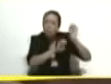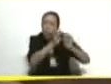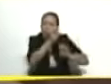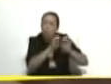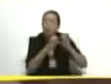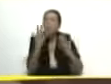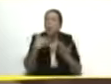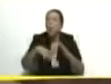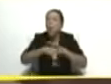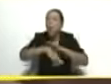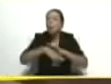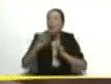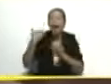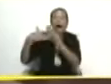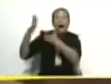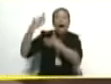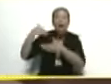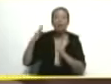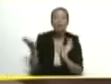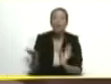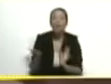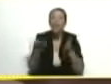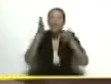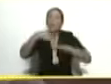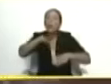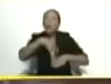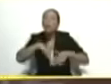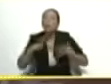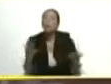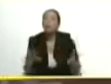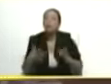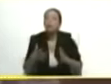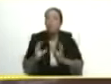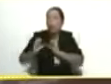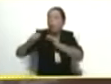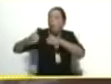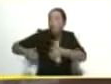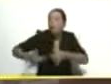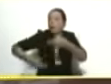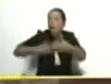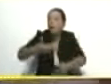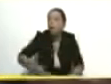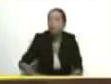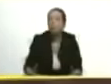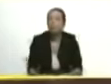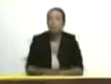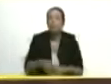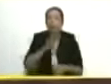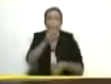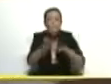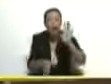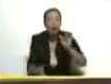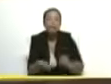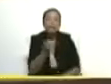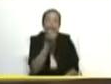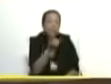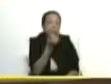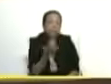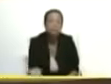de dónde venimos, qué hemos hecho. El camino recorrido, los aciertos, los